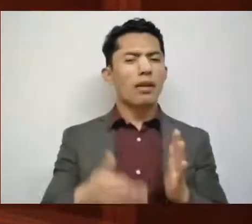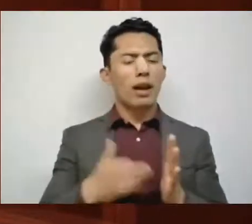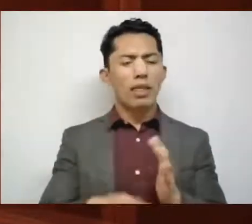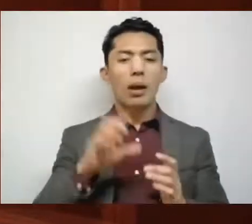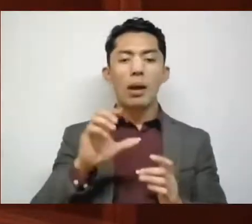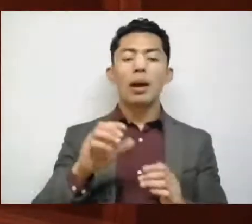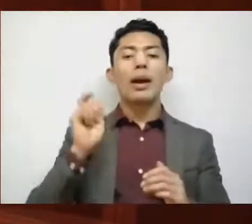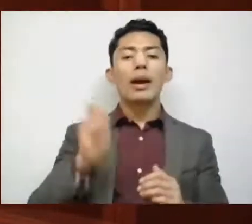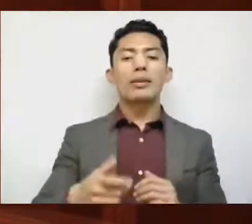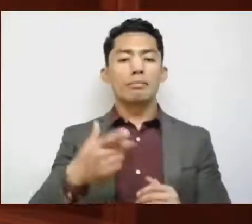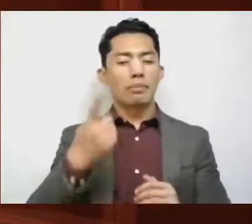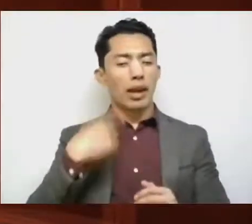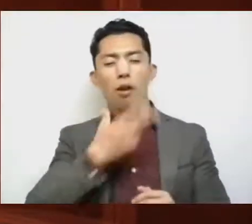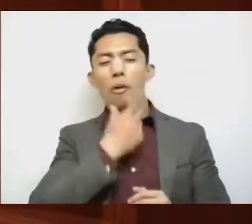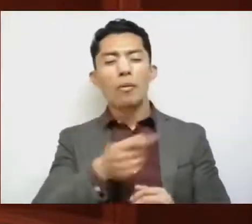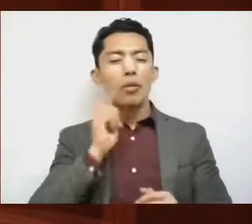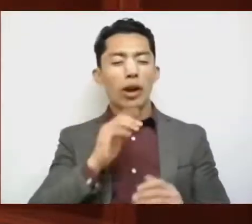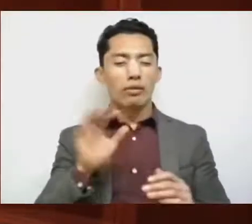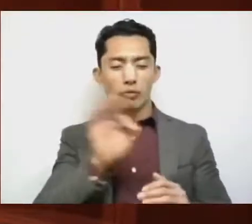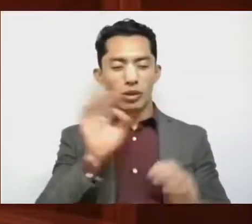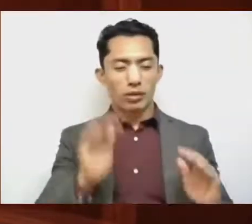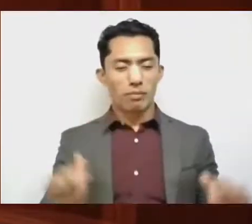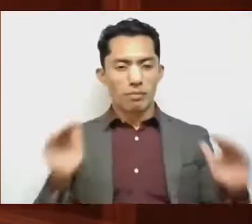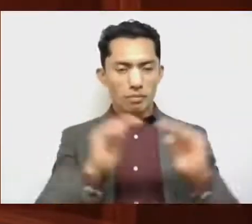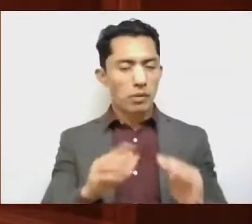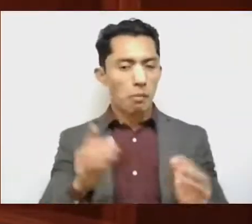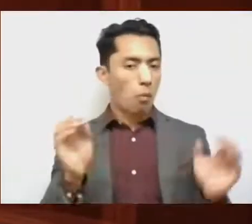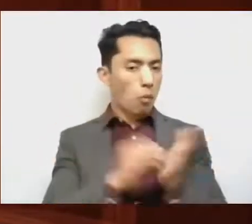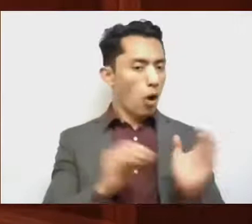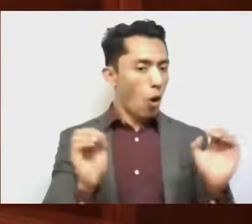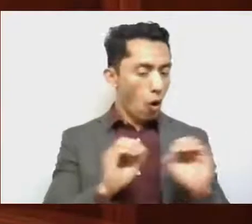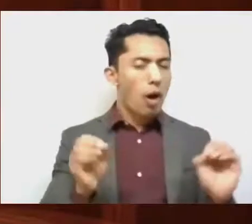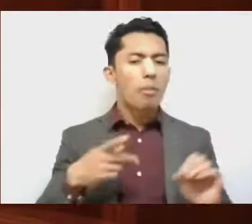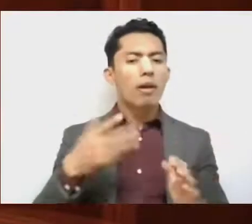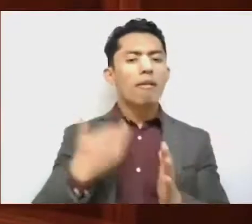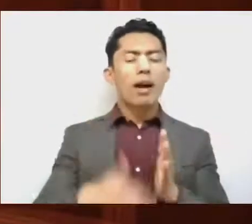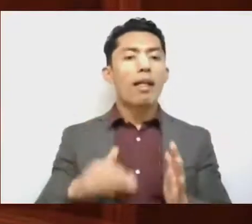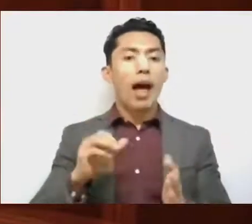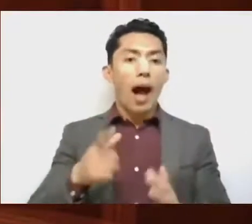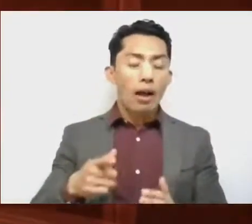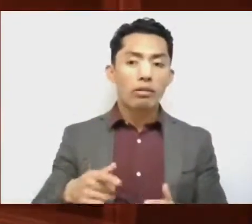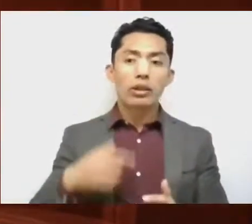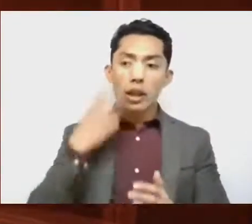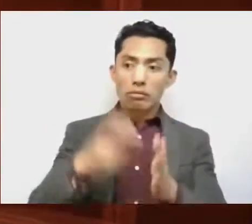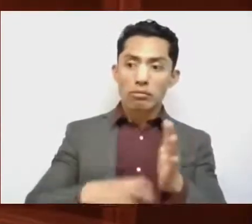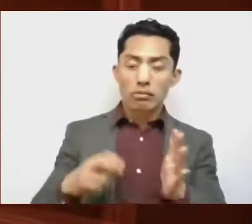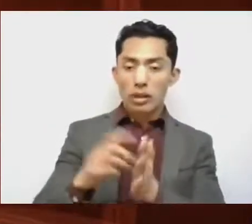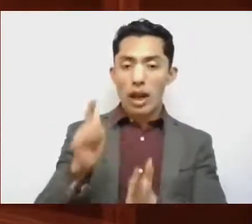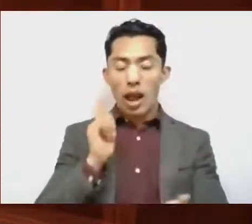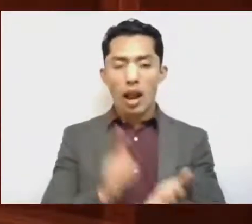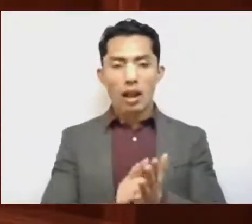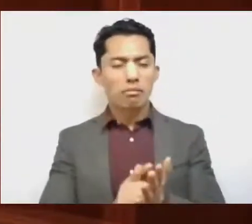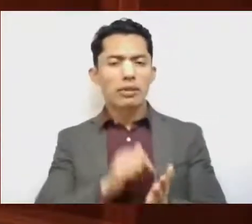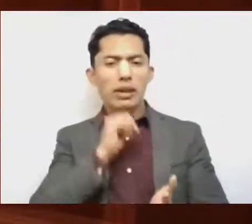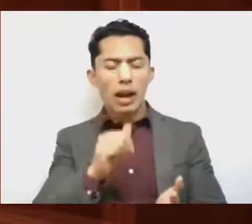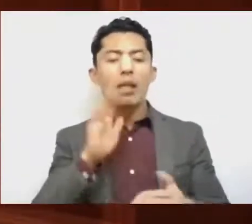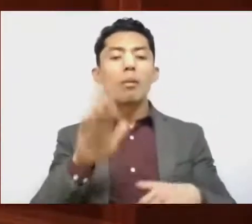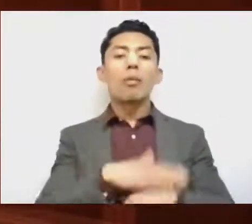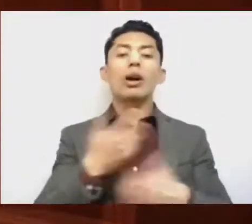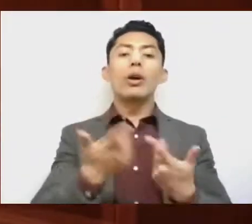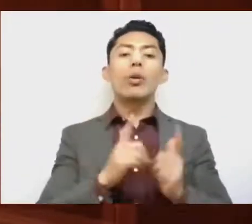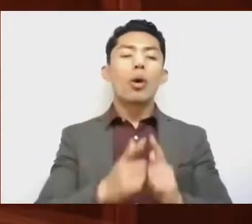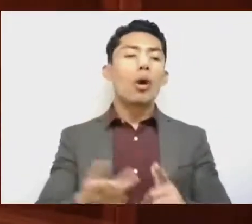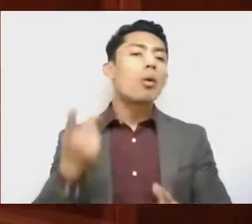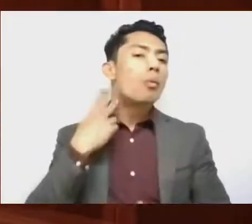género. Pero la realidad es que tampoco existe la mínima intención de reformar la ley, porque los grupos parlamentarios se